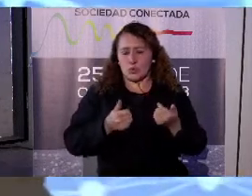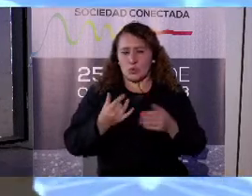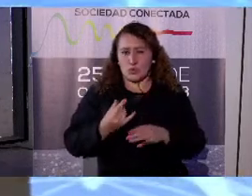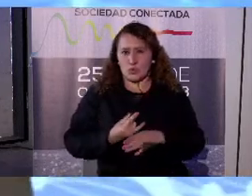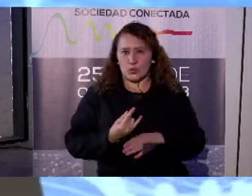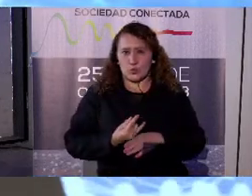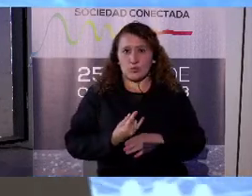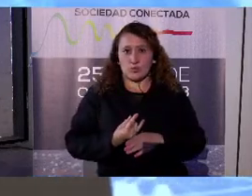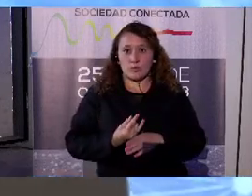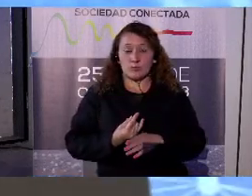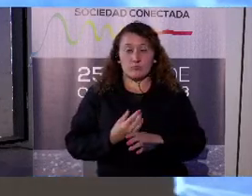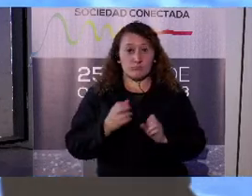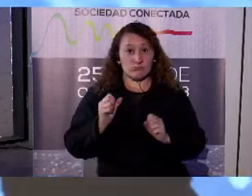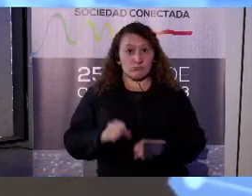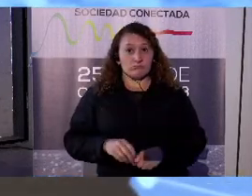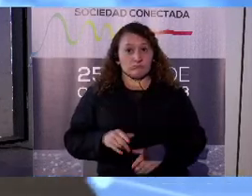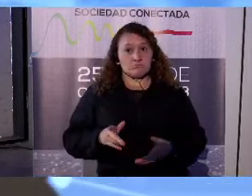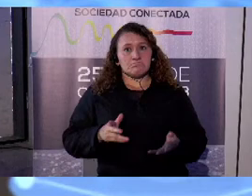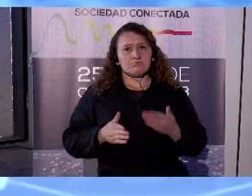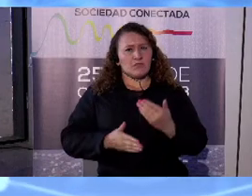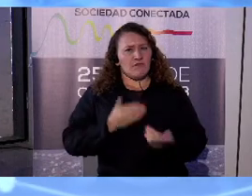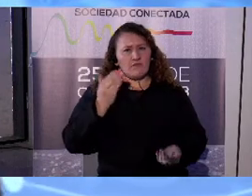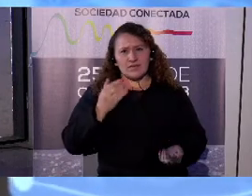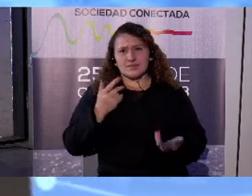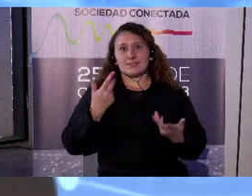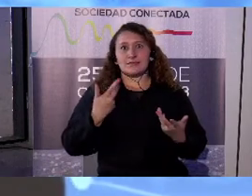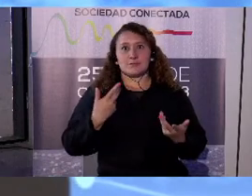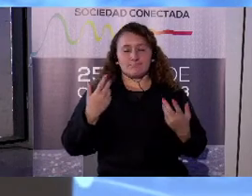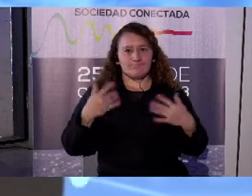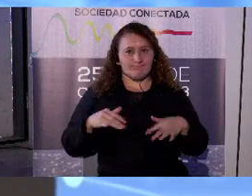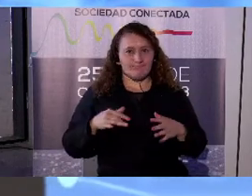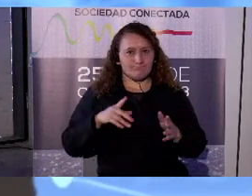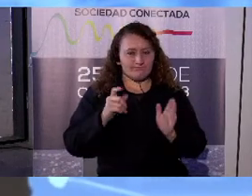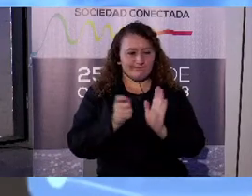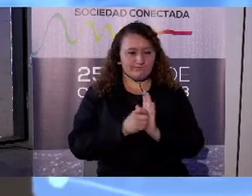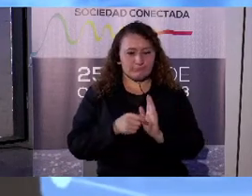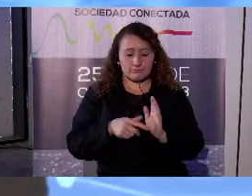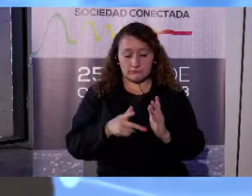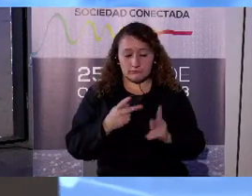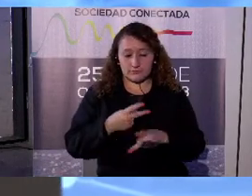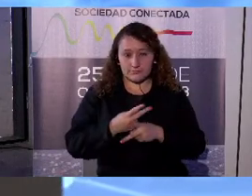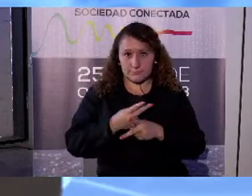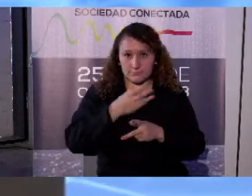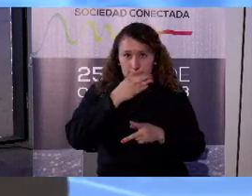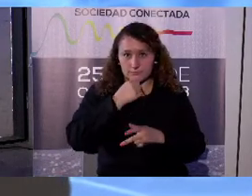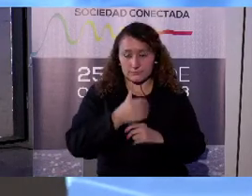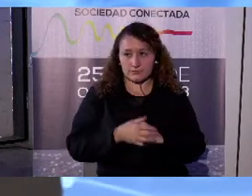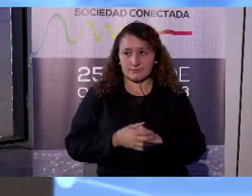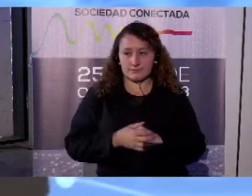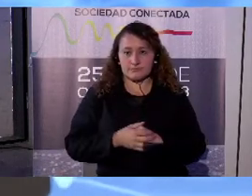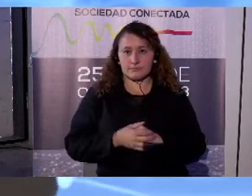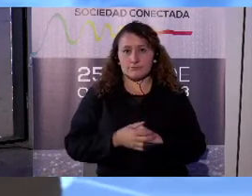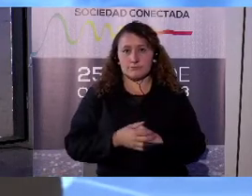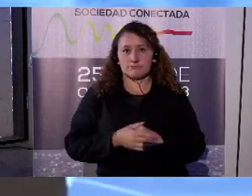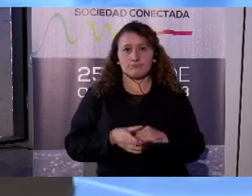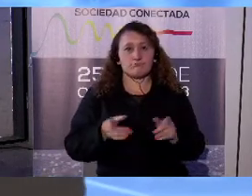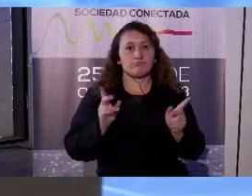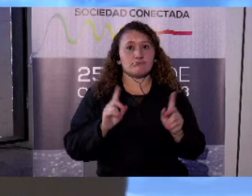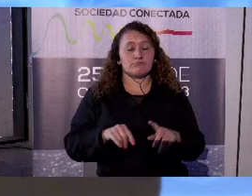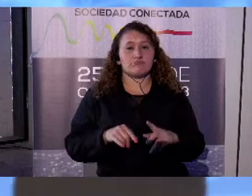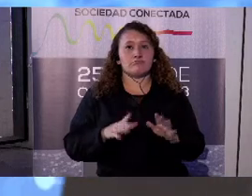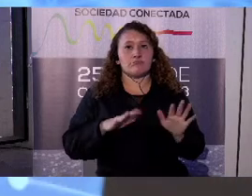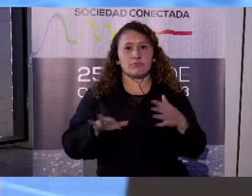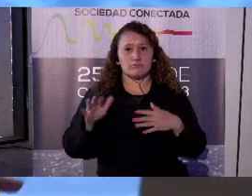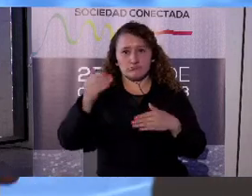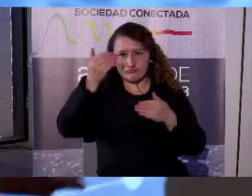utilizar podemos fácilmente caer en este principio si no tenemos cuidado incluso Aunque estemos